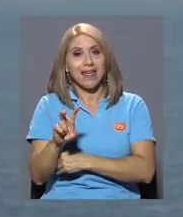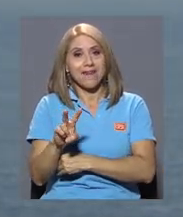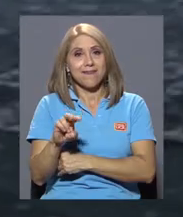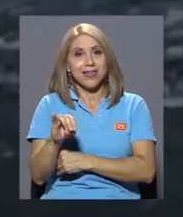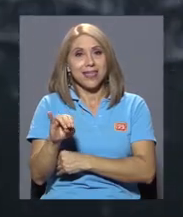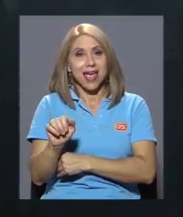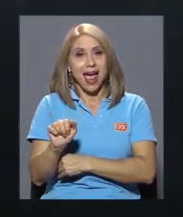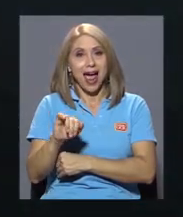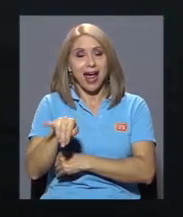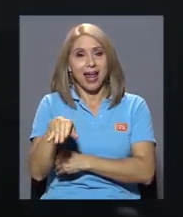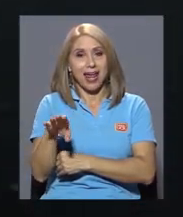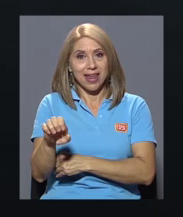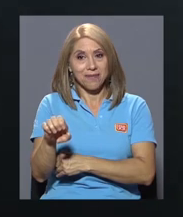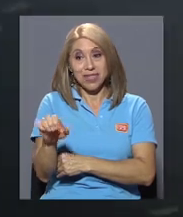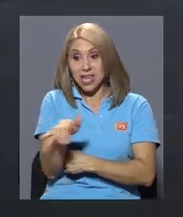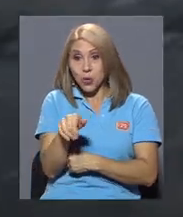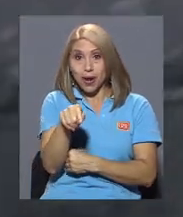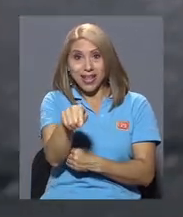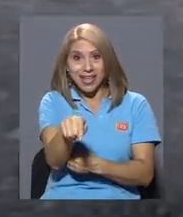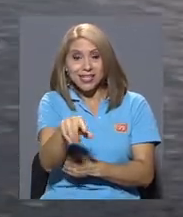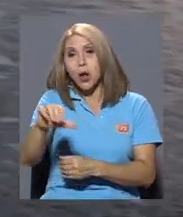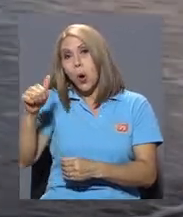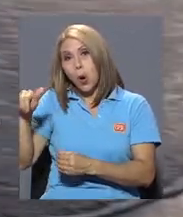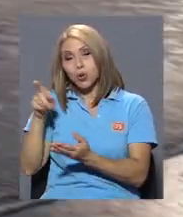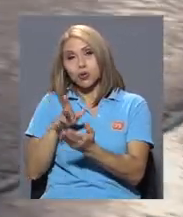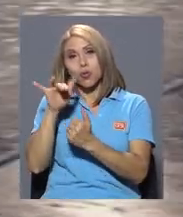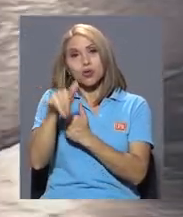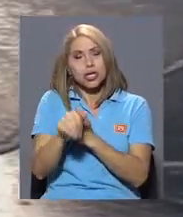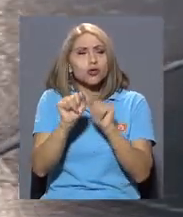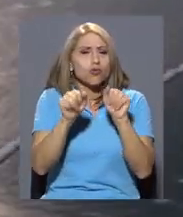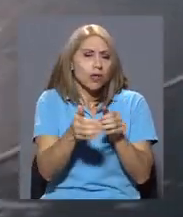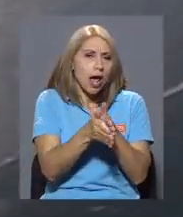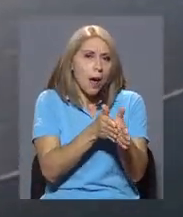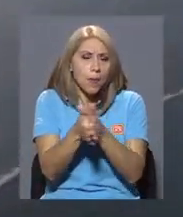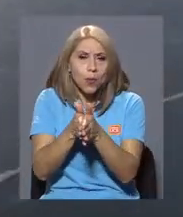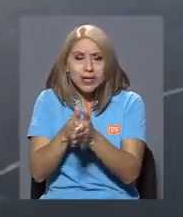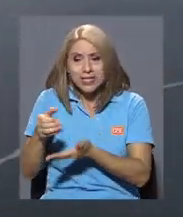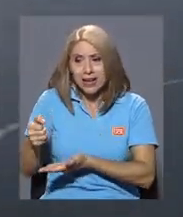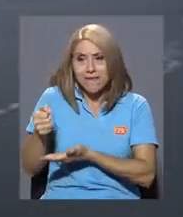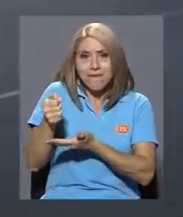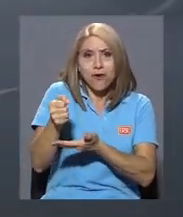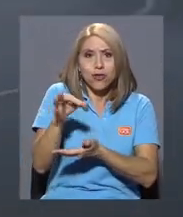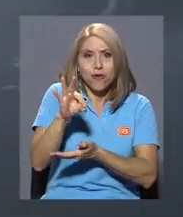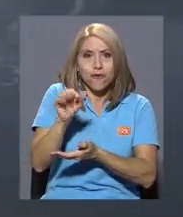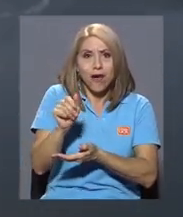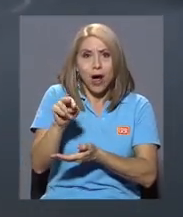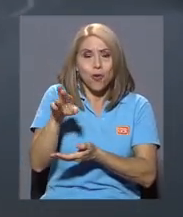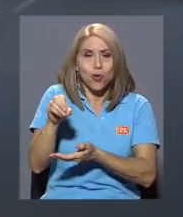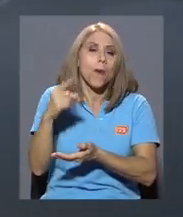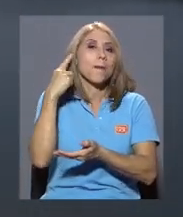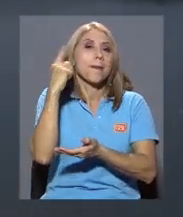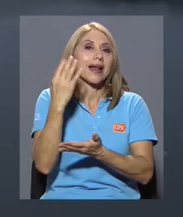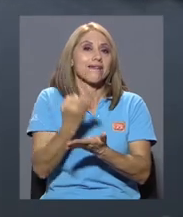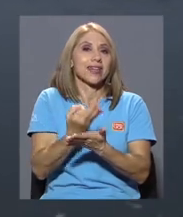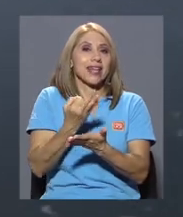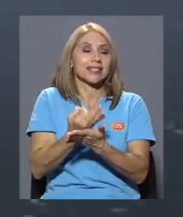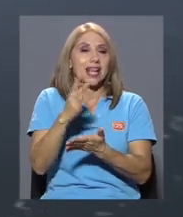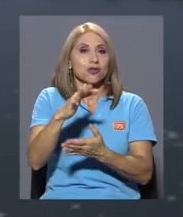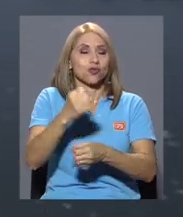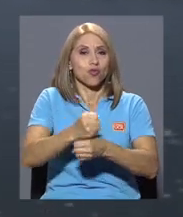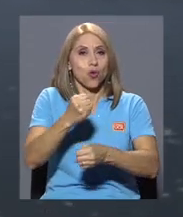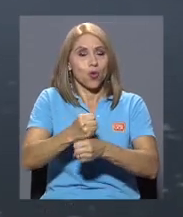como del viaje han habido otros proyectos que han podido aprovechar los recursos desde ese fondo para financiar sus producciones